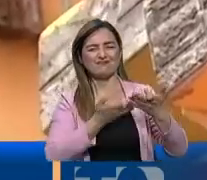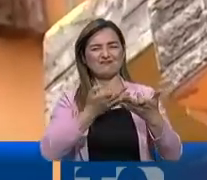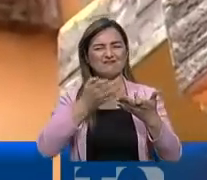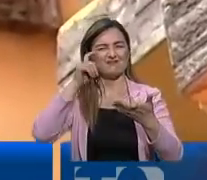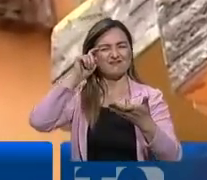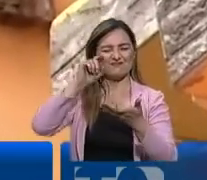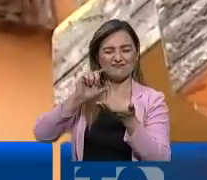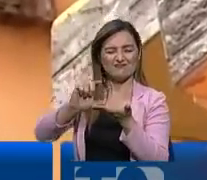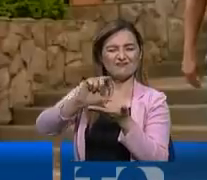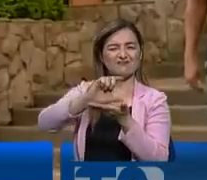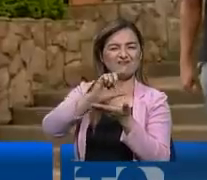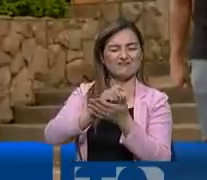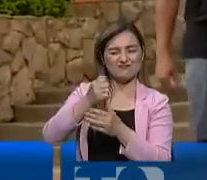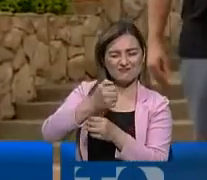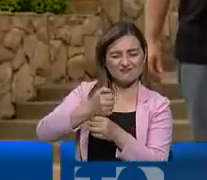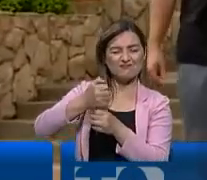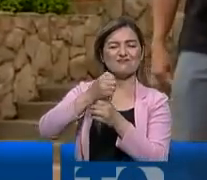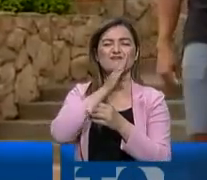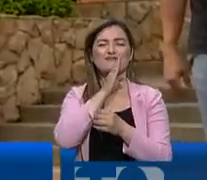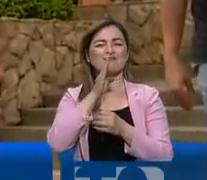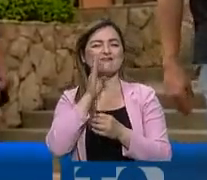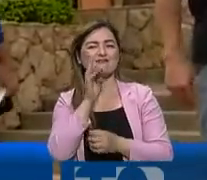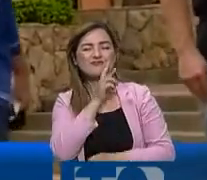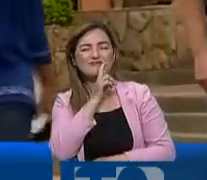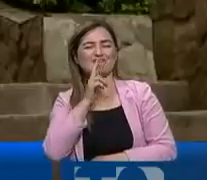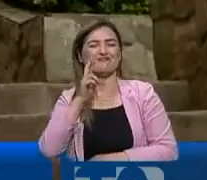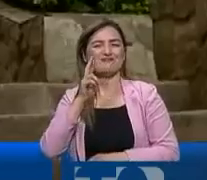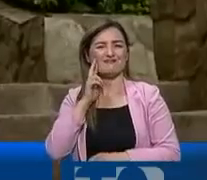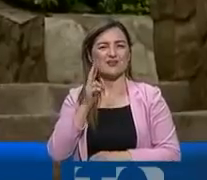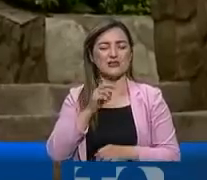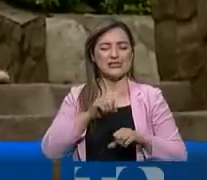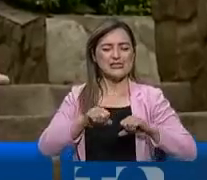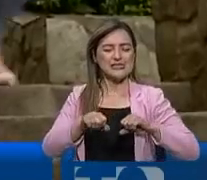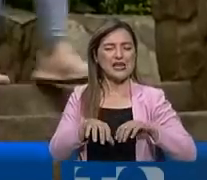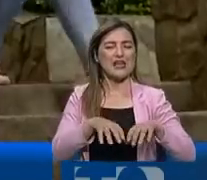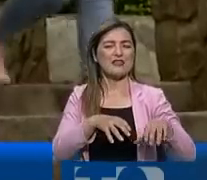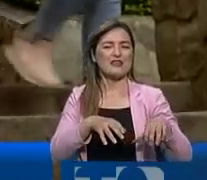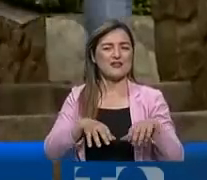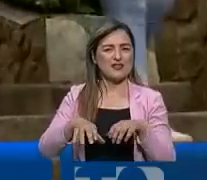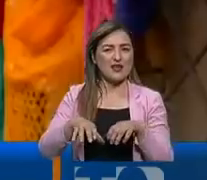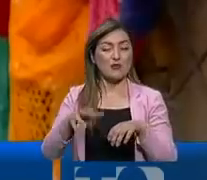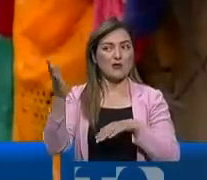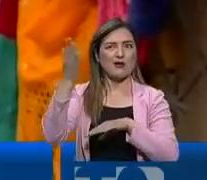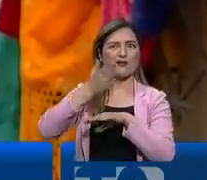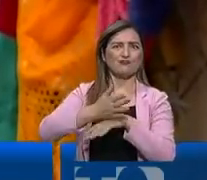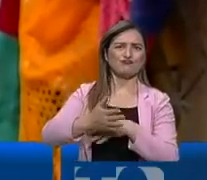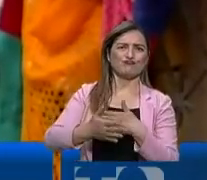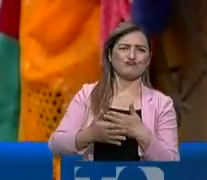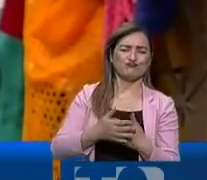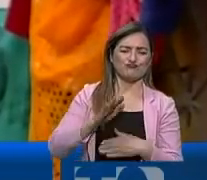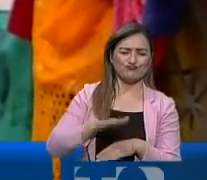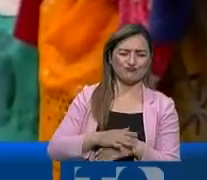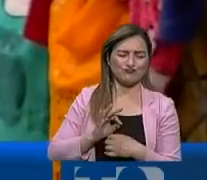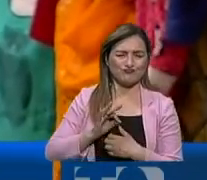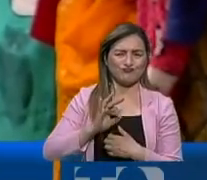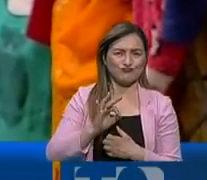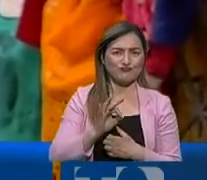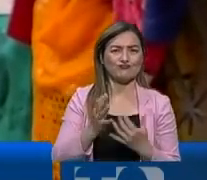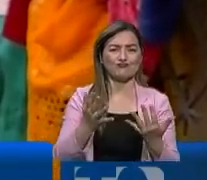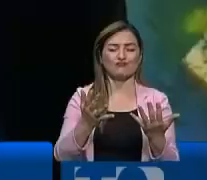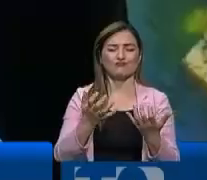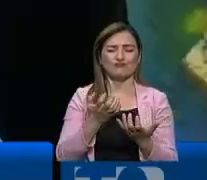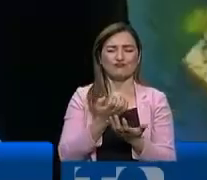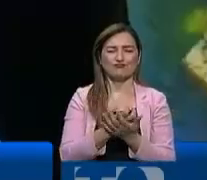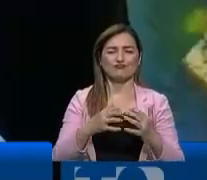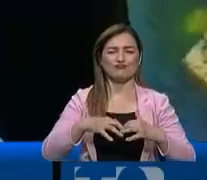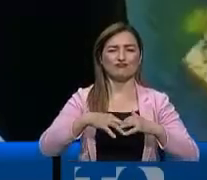bares y restaurantes que intentan recuperarse de las pérdidas económicas que causó la pandemia. Son una parada imperdible para visitantes locales y